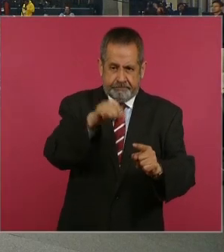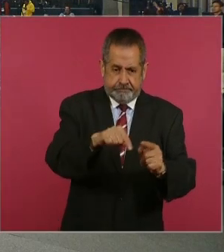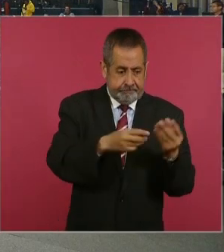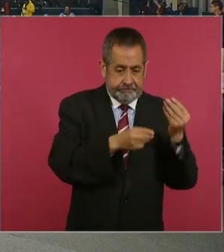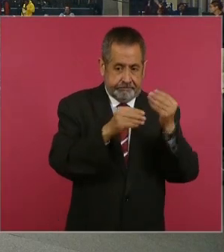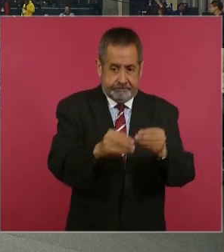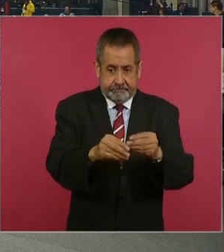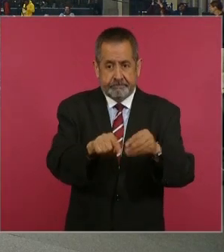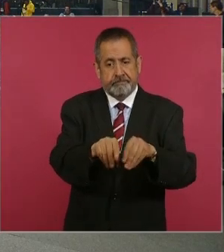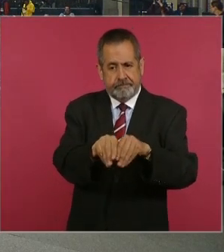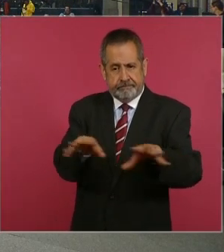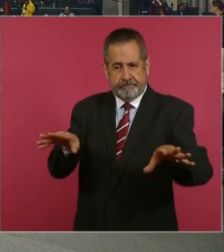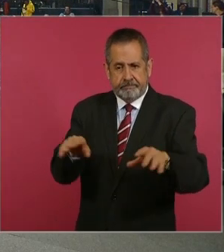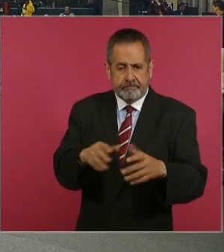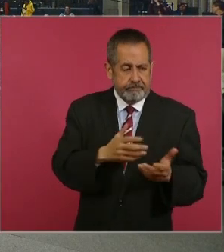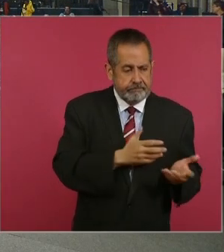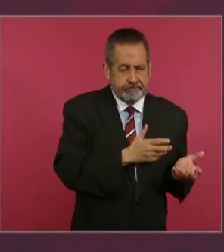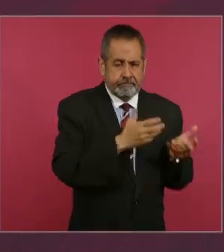estos